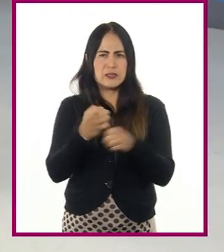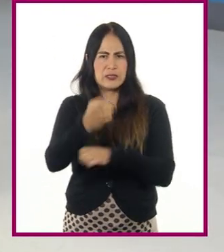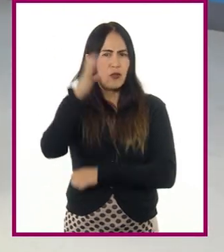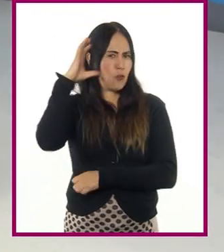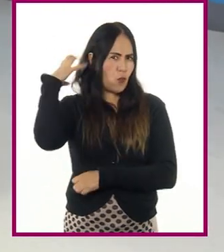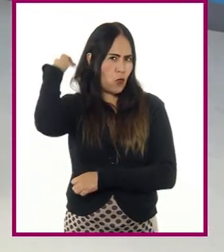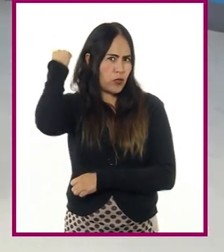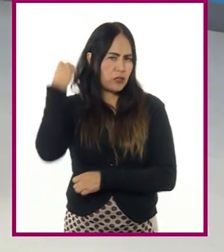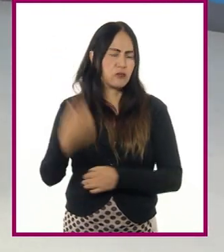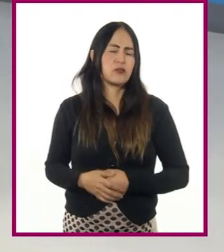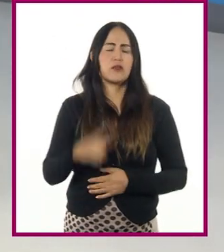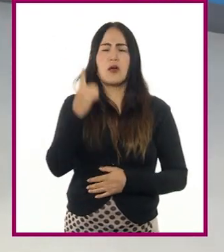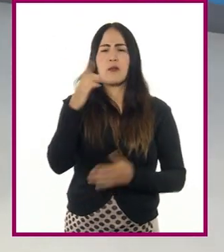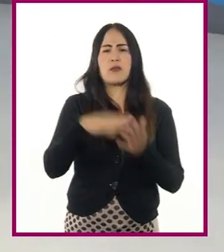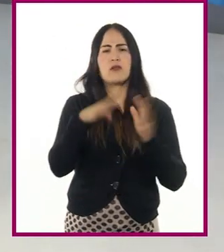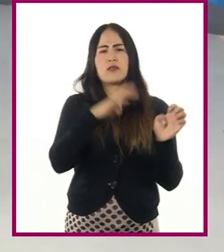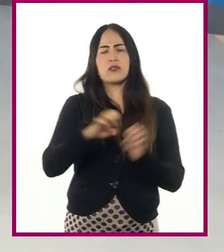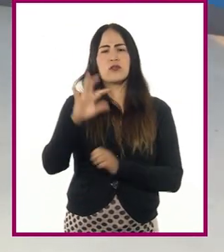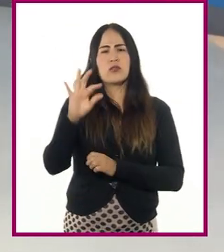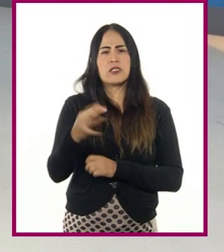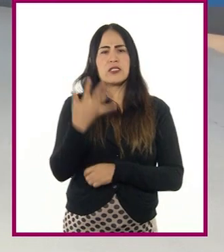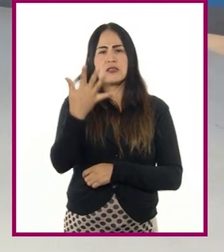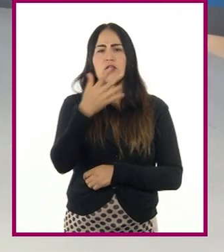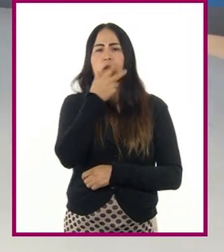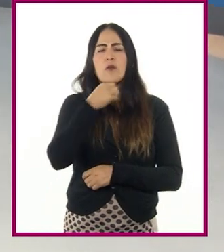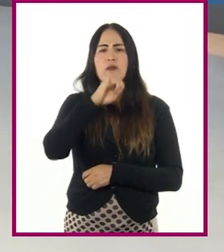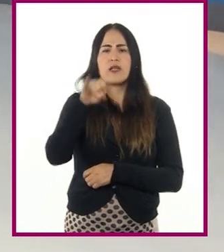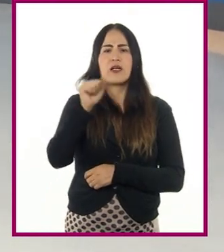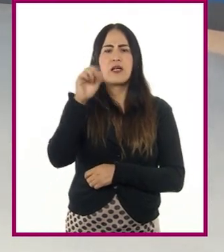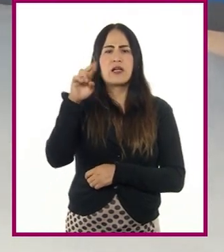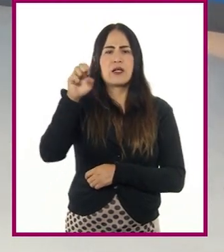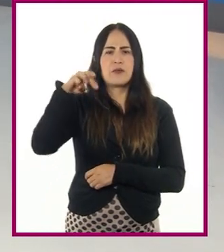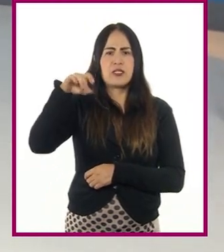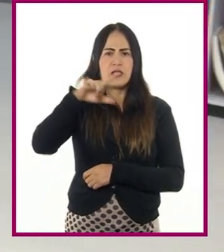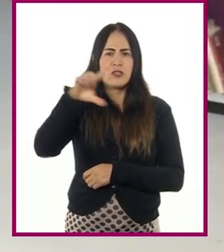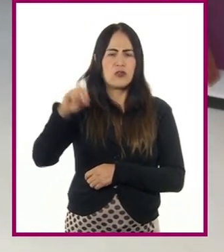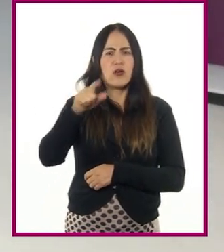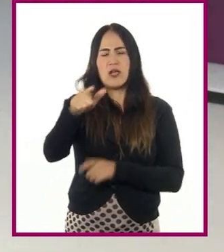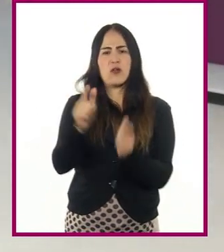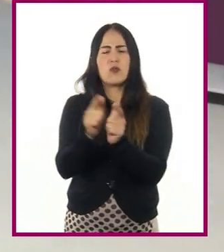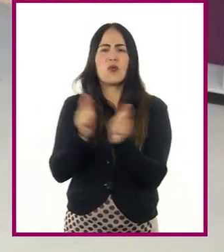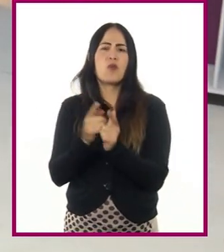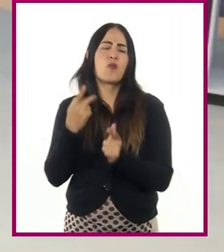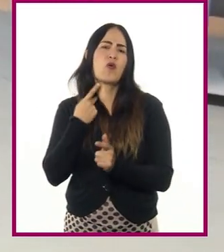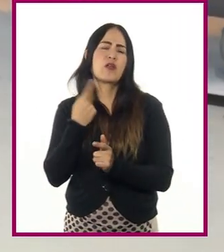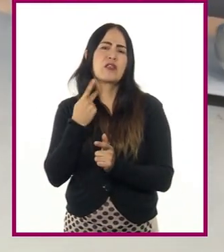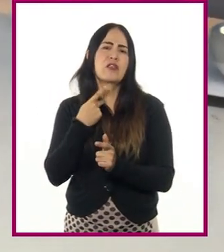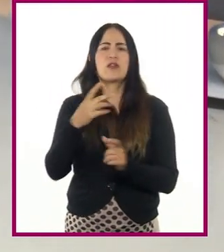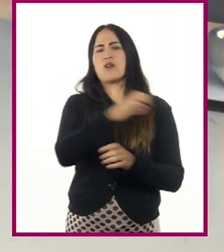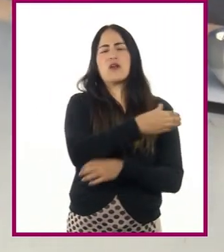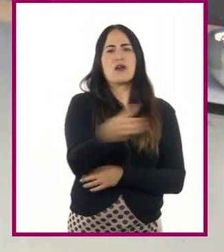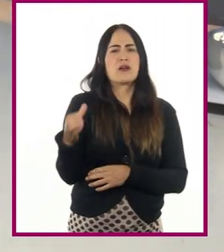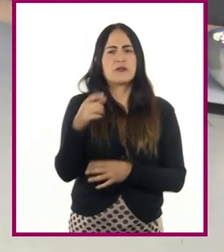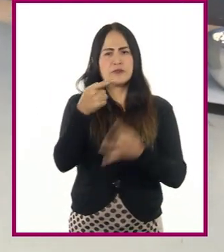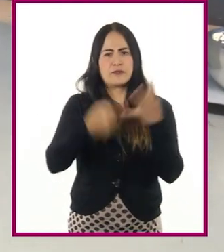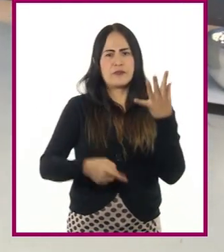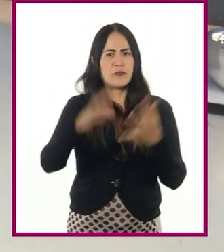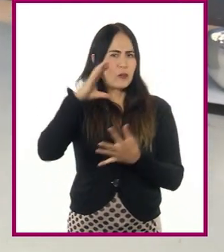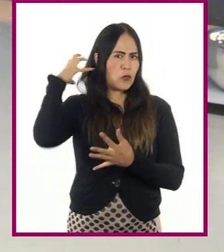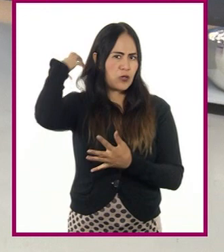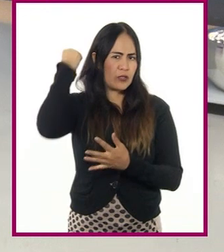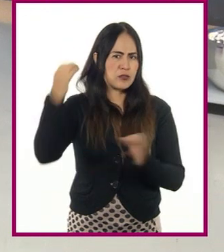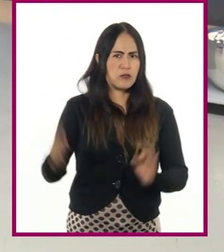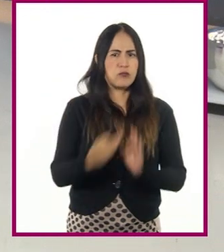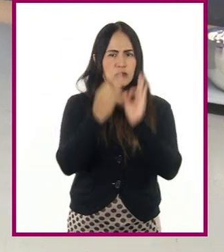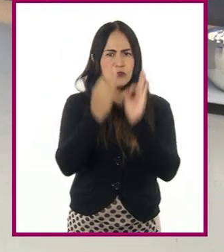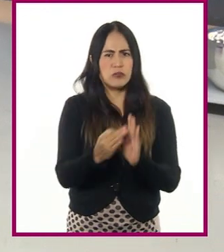En 1945, Jaramillo creó el Partido Agrario Obrero Morelense, que lo postuló como candidato opositor